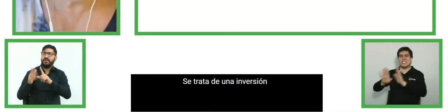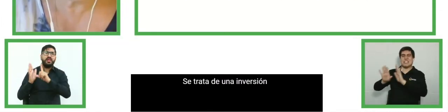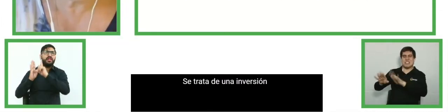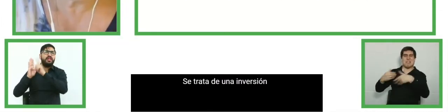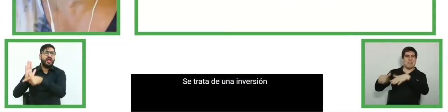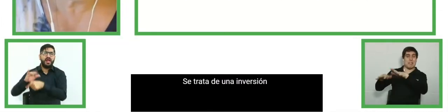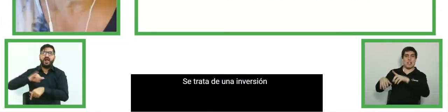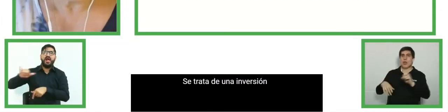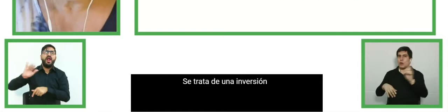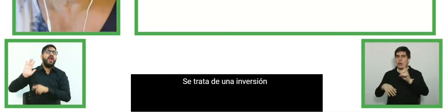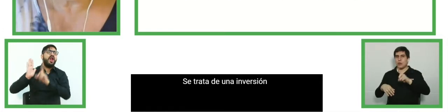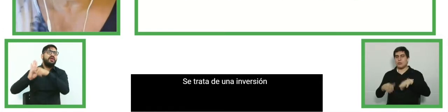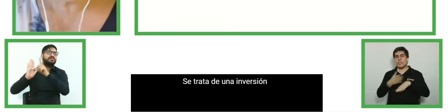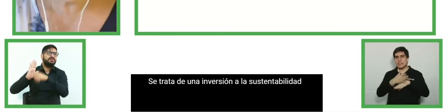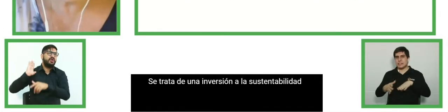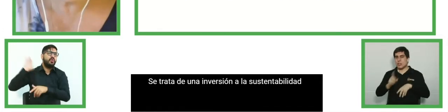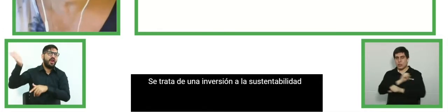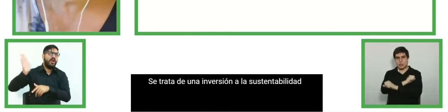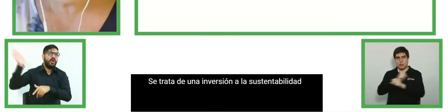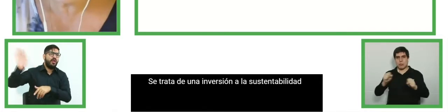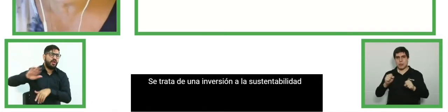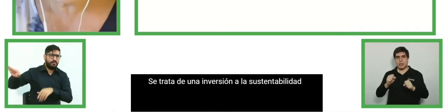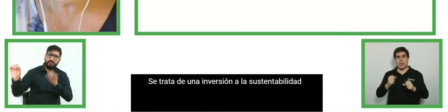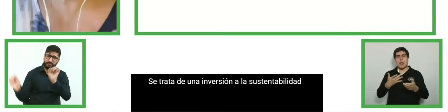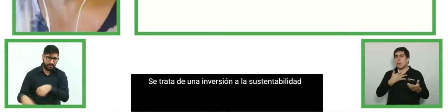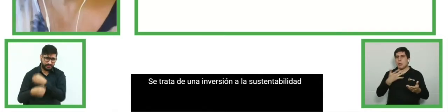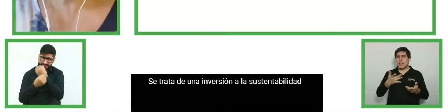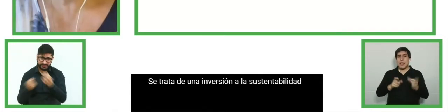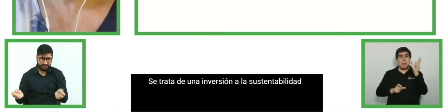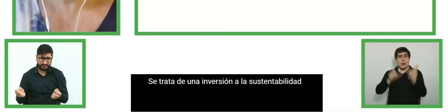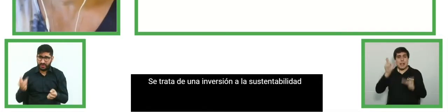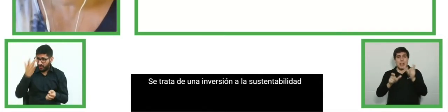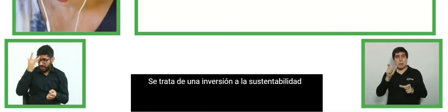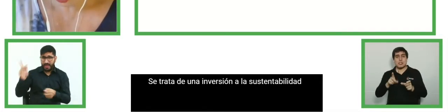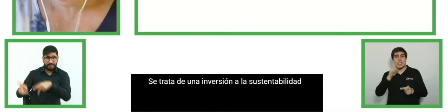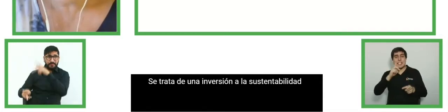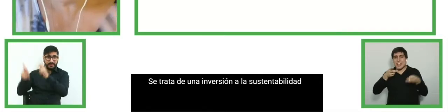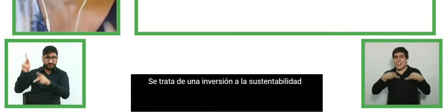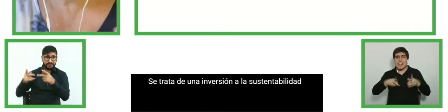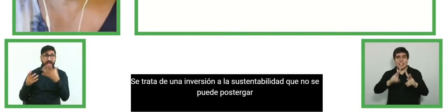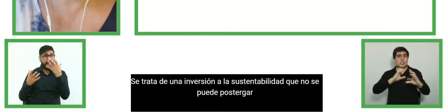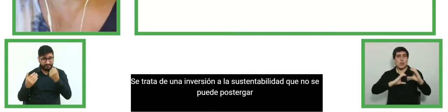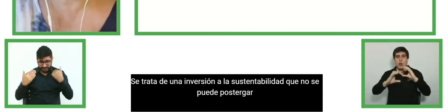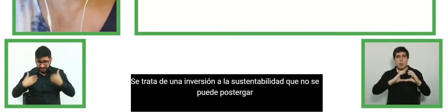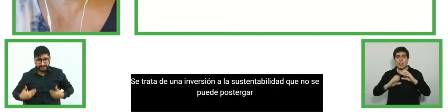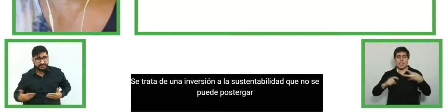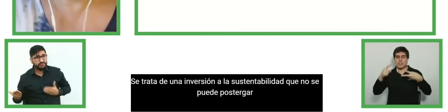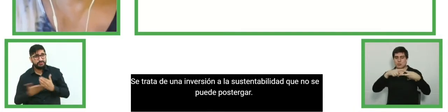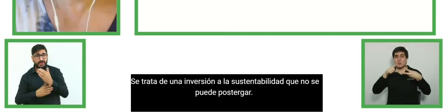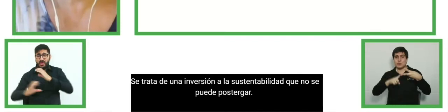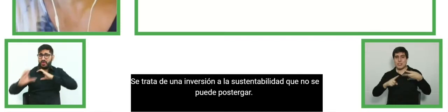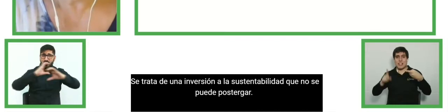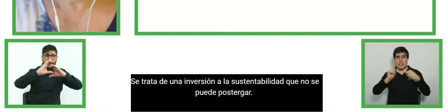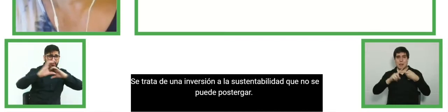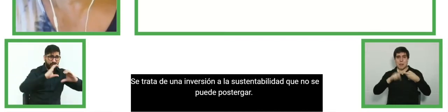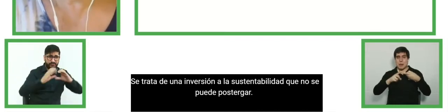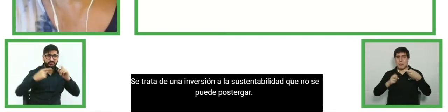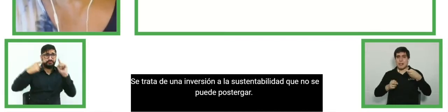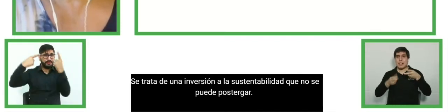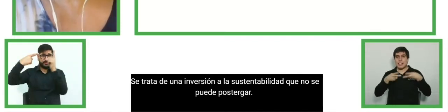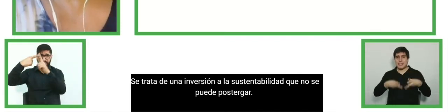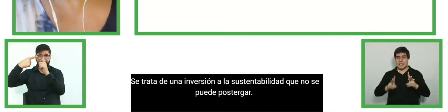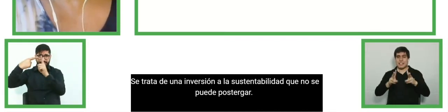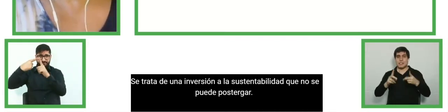siguiente. El derecho a la comunicación está dividido en dos derechos. El primero es el derecho